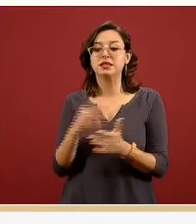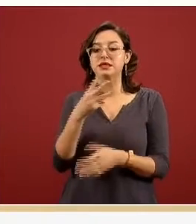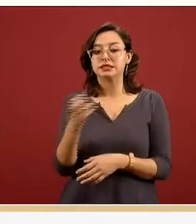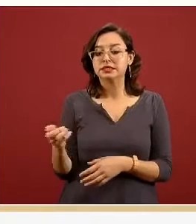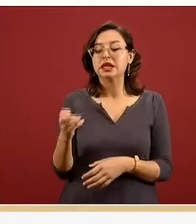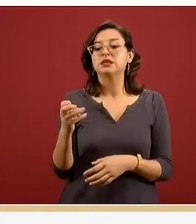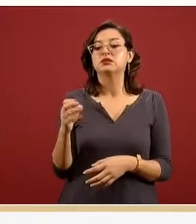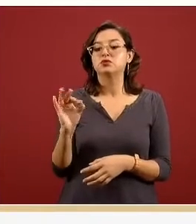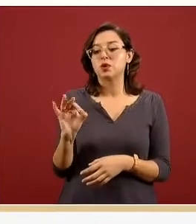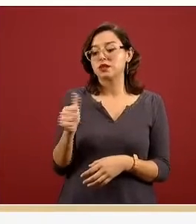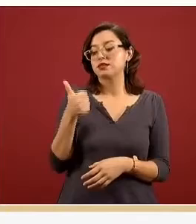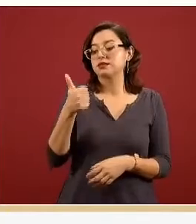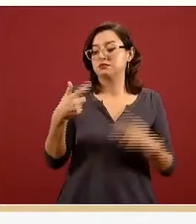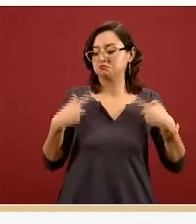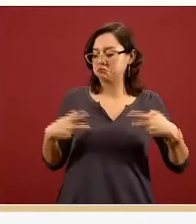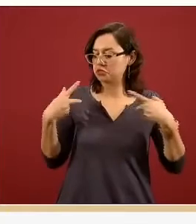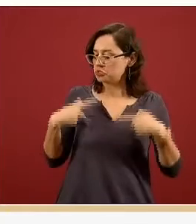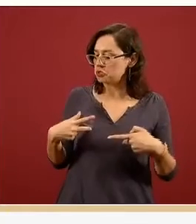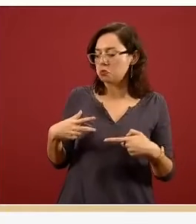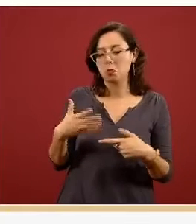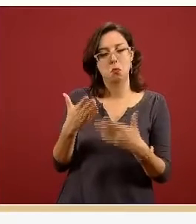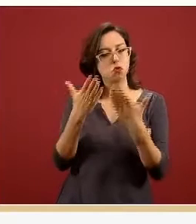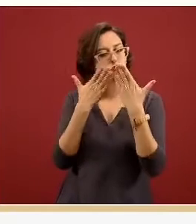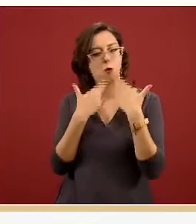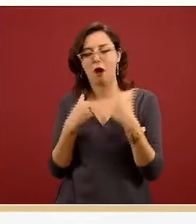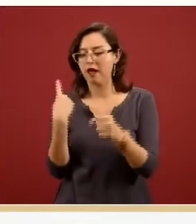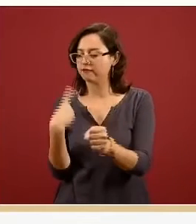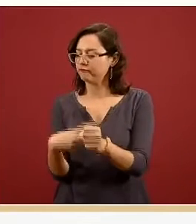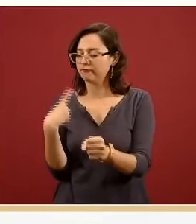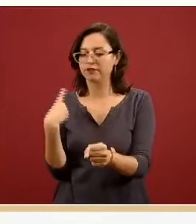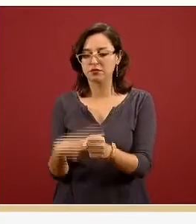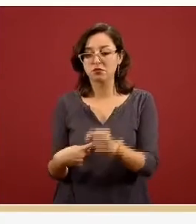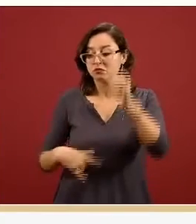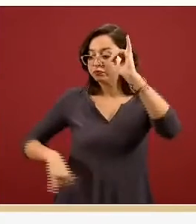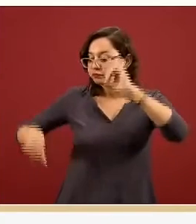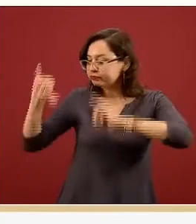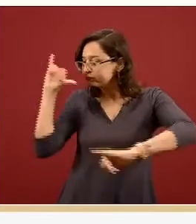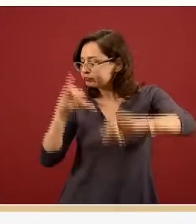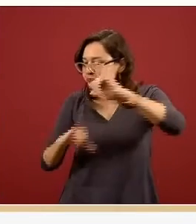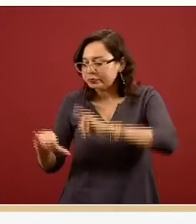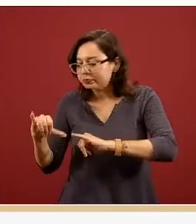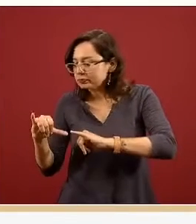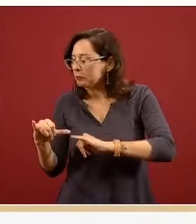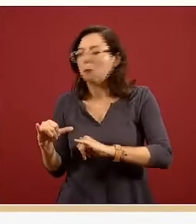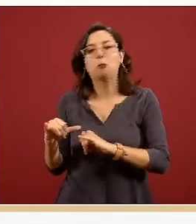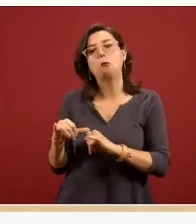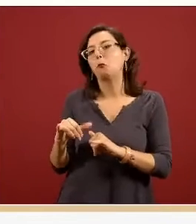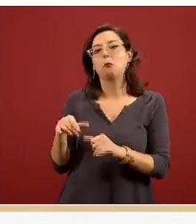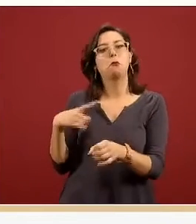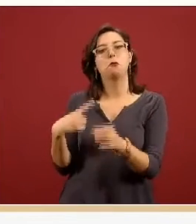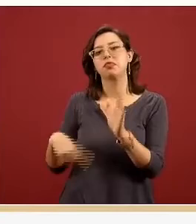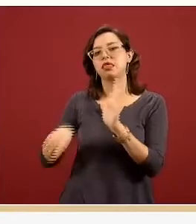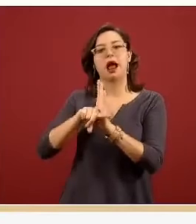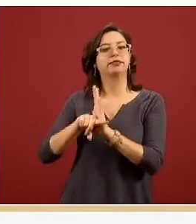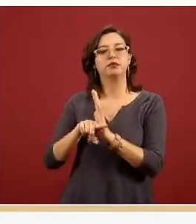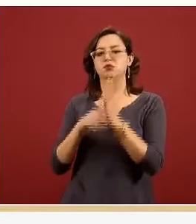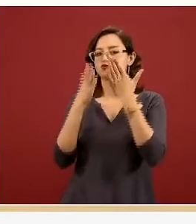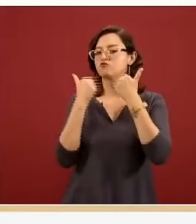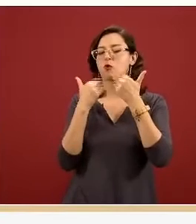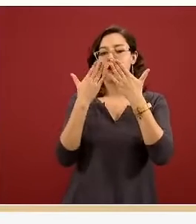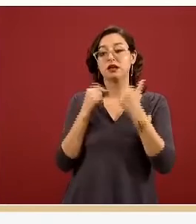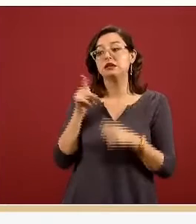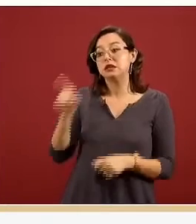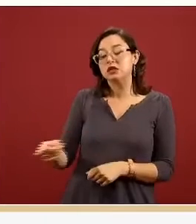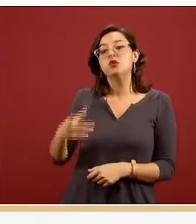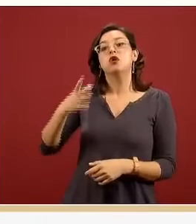sido también negativizados, es decir, que sus resultados, su prueba de laboratorio fue negativa, por lo tanto su infección